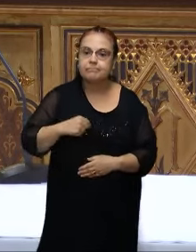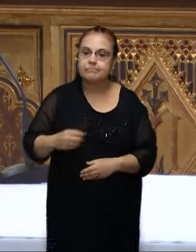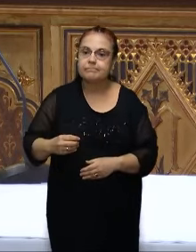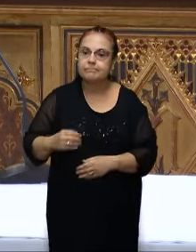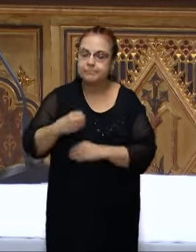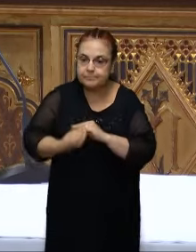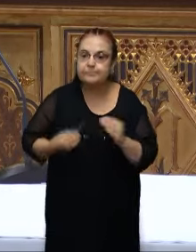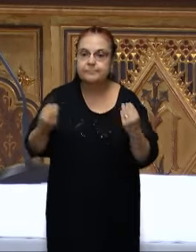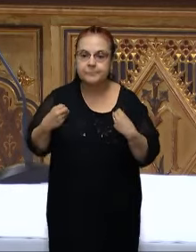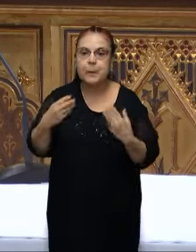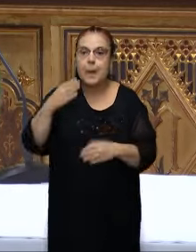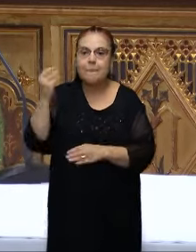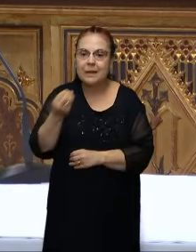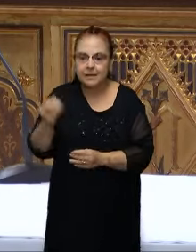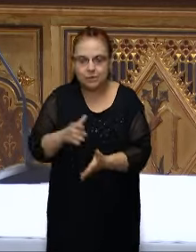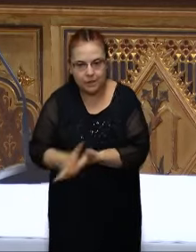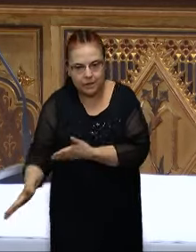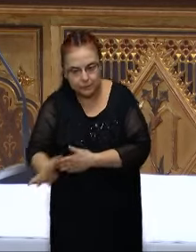nosotros pan de vida.